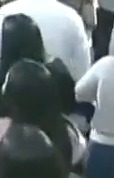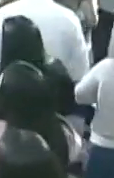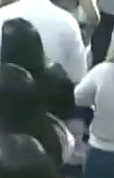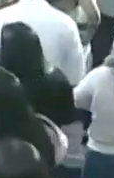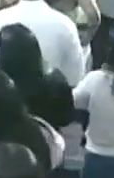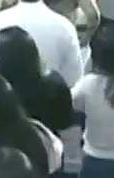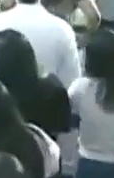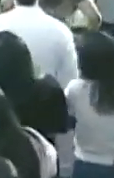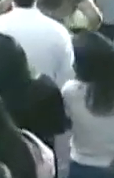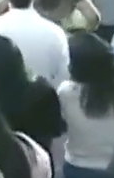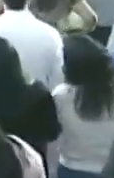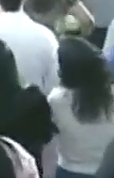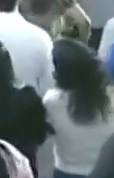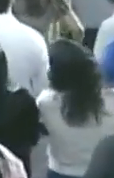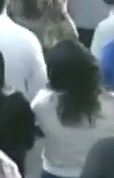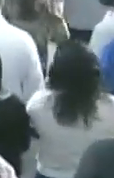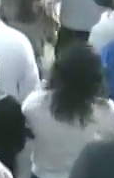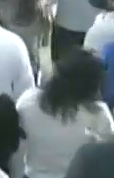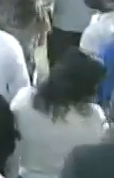baila